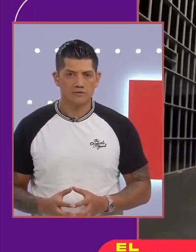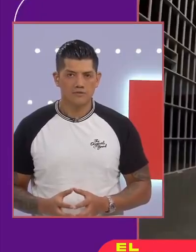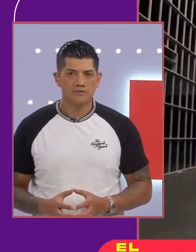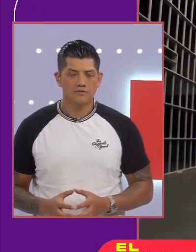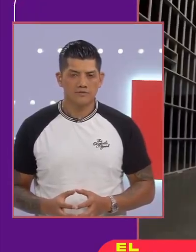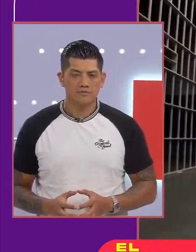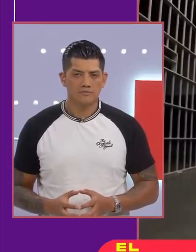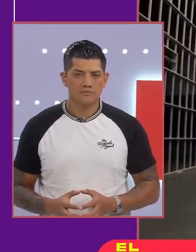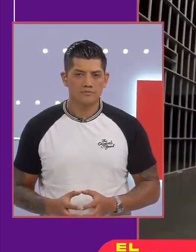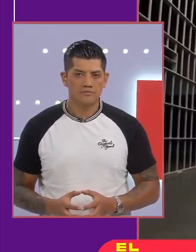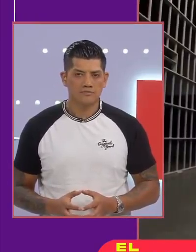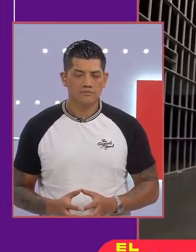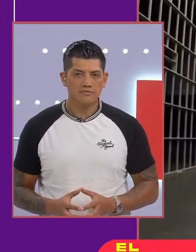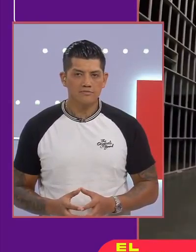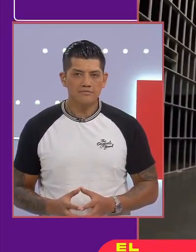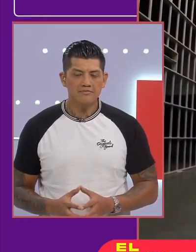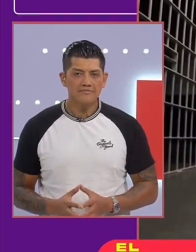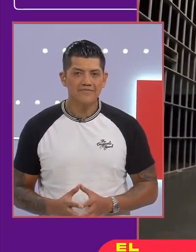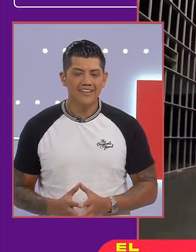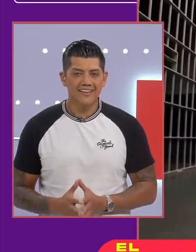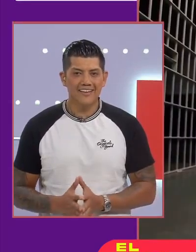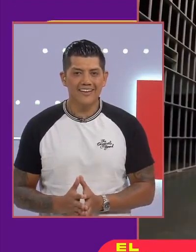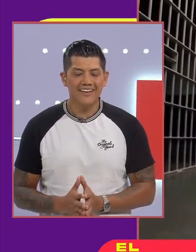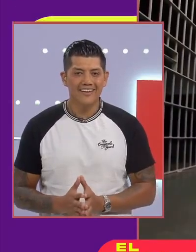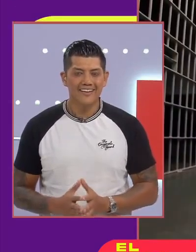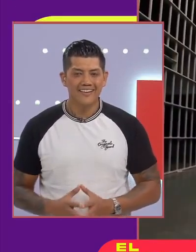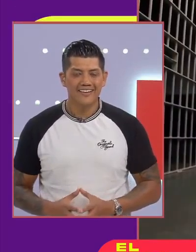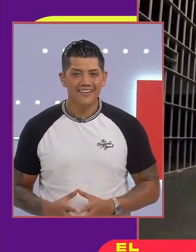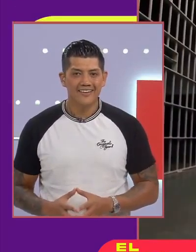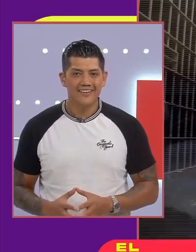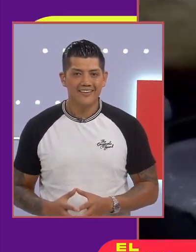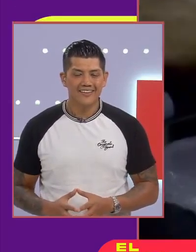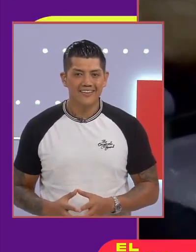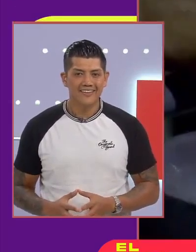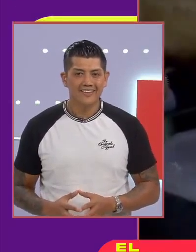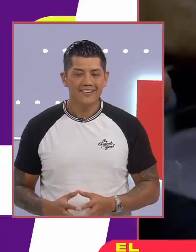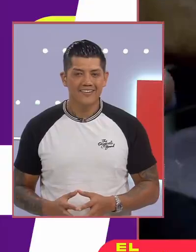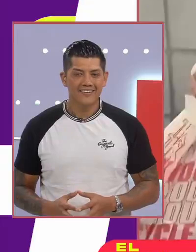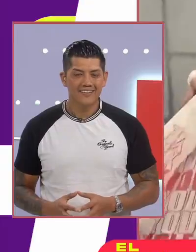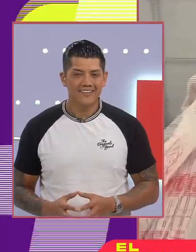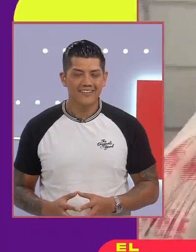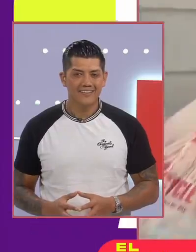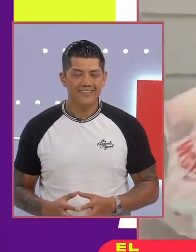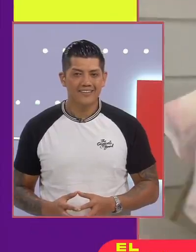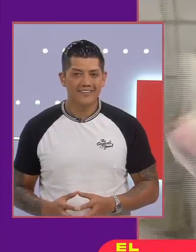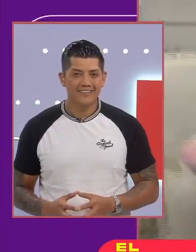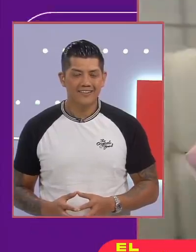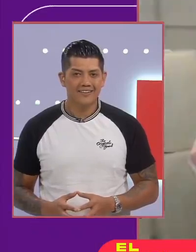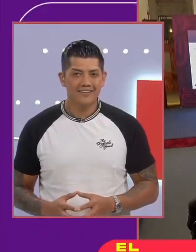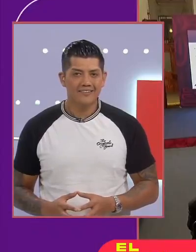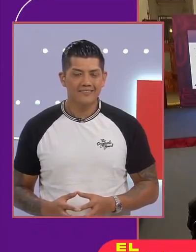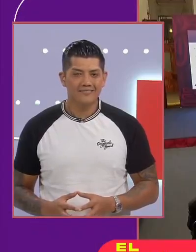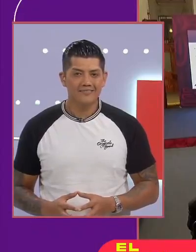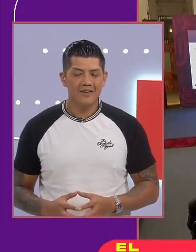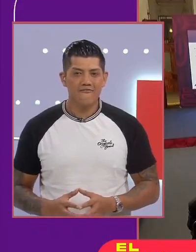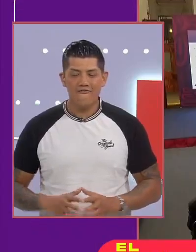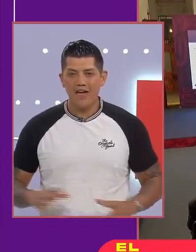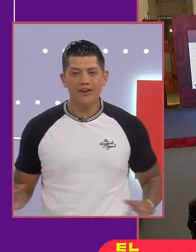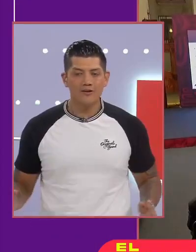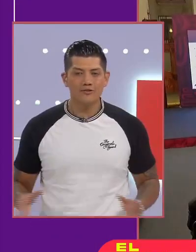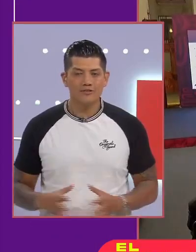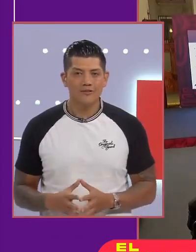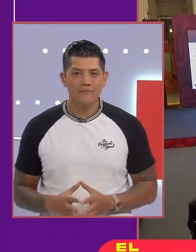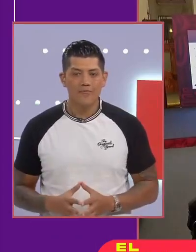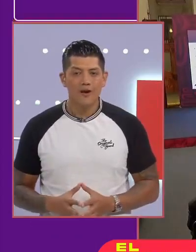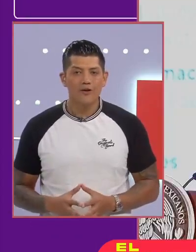Ya. dice Alatorre es que se acaba el amparo para la sociedad completa y nadie más va a poder pedir amparo, entonces realmente un fake news Una así con